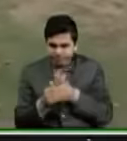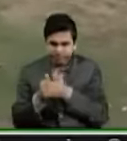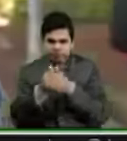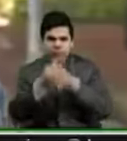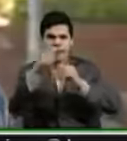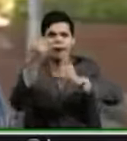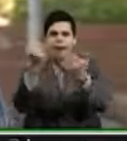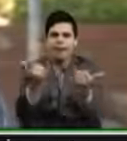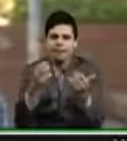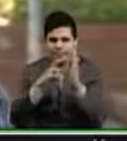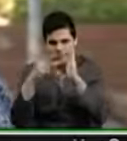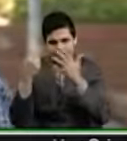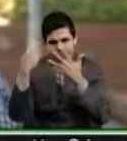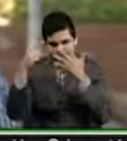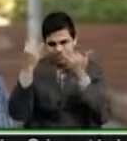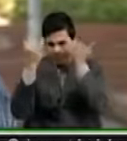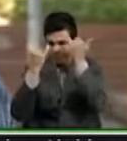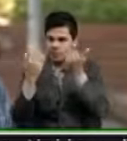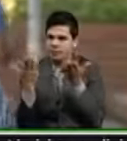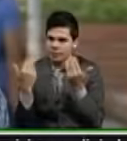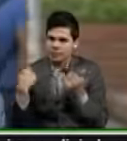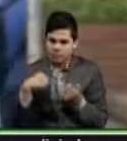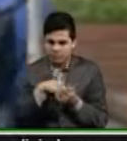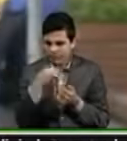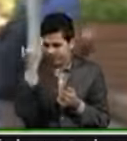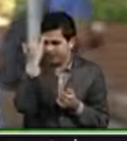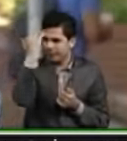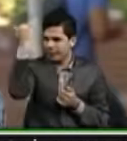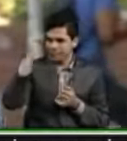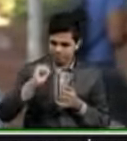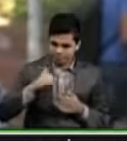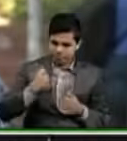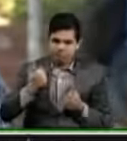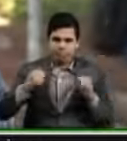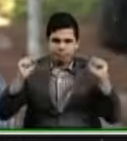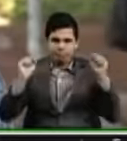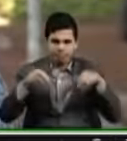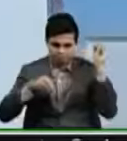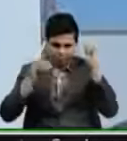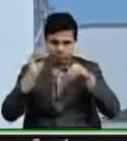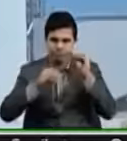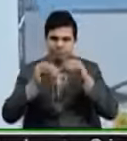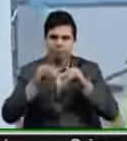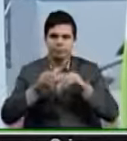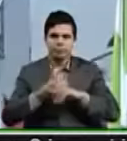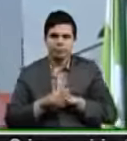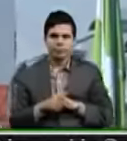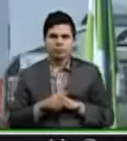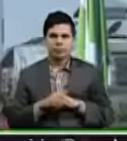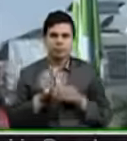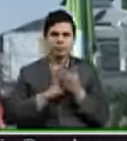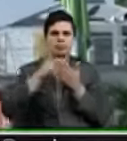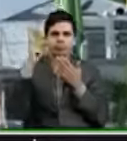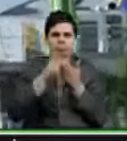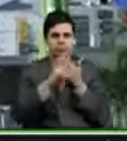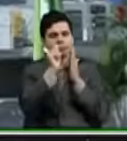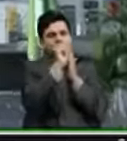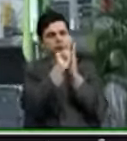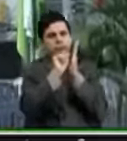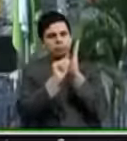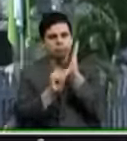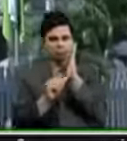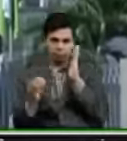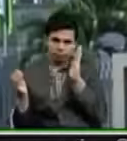vista de esas nuevas tecnologías que están surgiendo, dijimos, toca aprovechar y hacer algo con esto. Este proyecto de software convierte a la